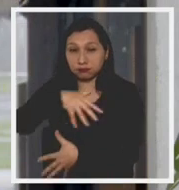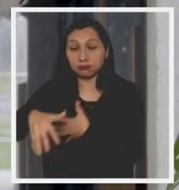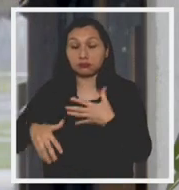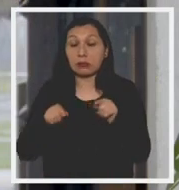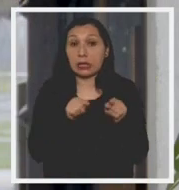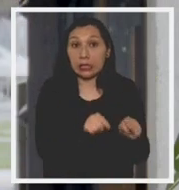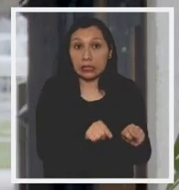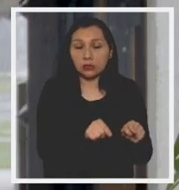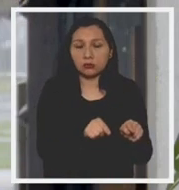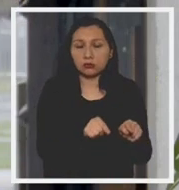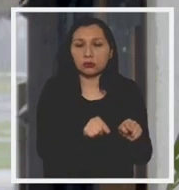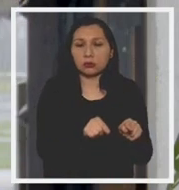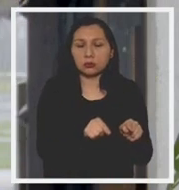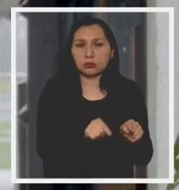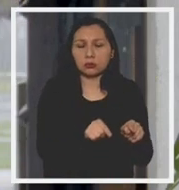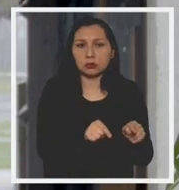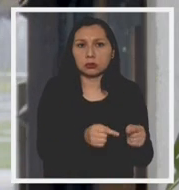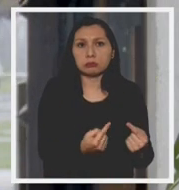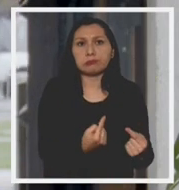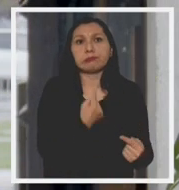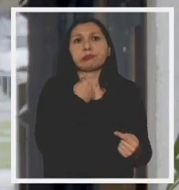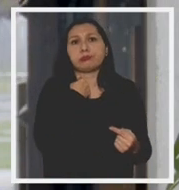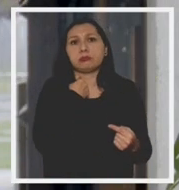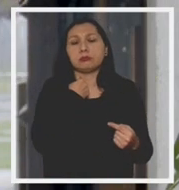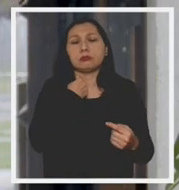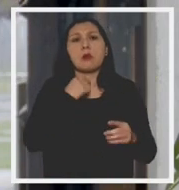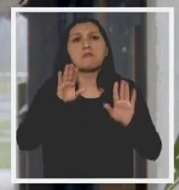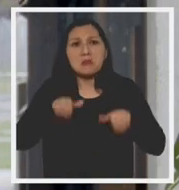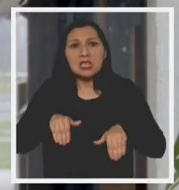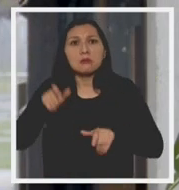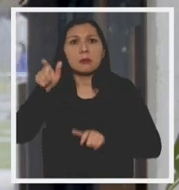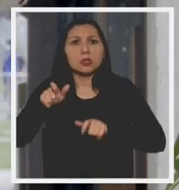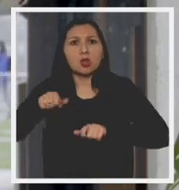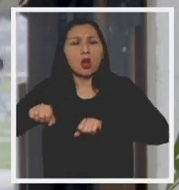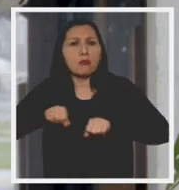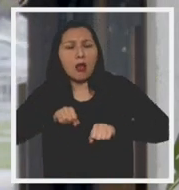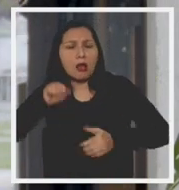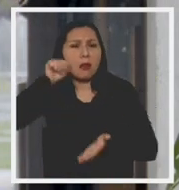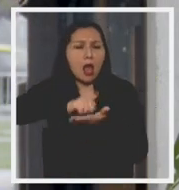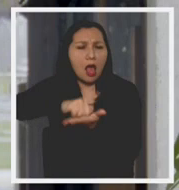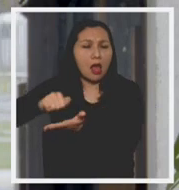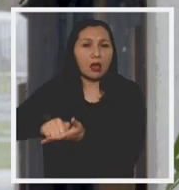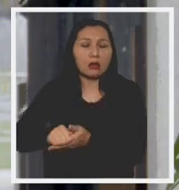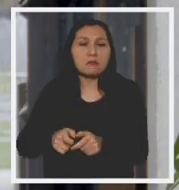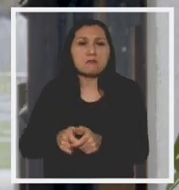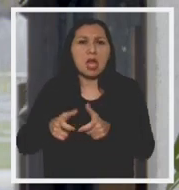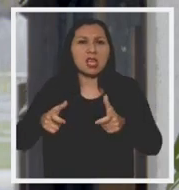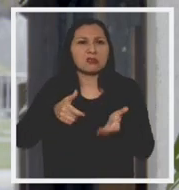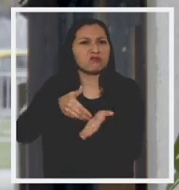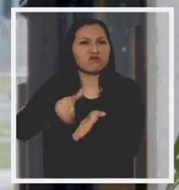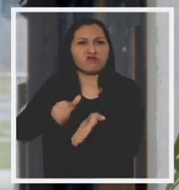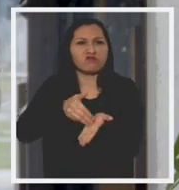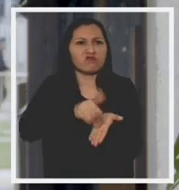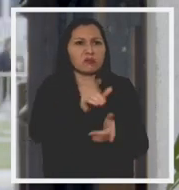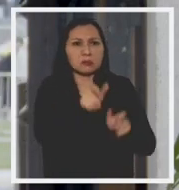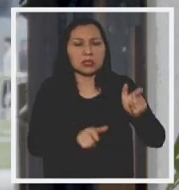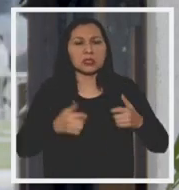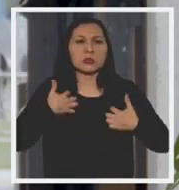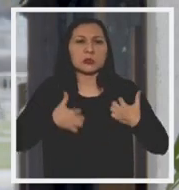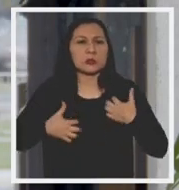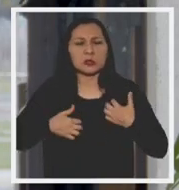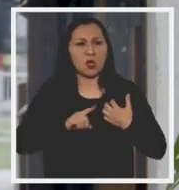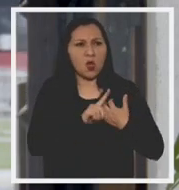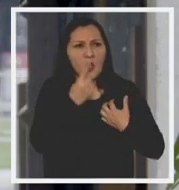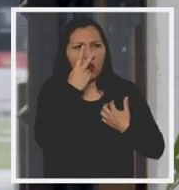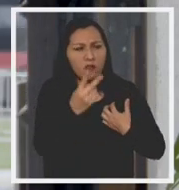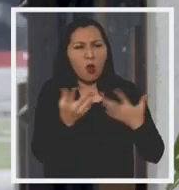se volvió contra las propias causas del estallido, al producir una creciente ola de rechazo en la sociedad, cansada